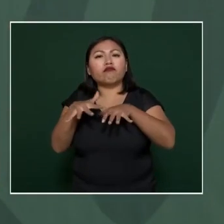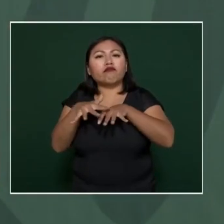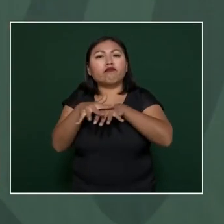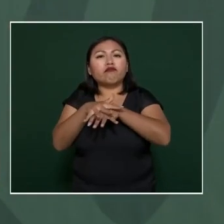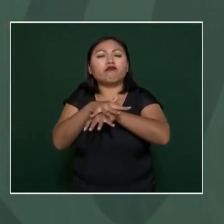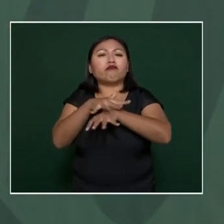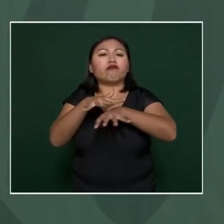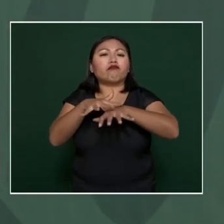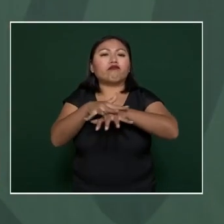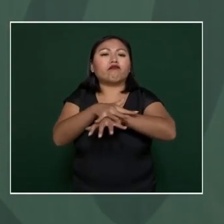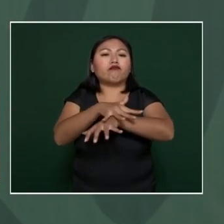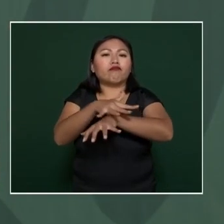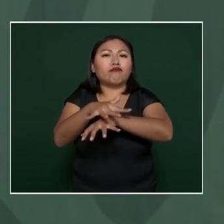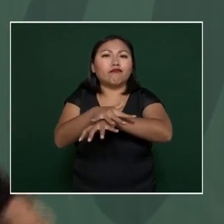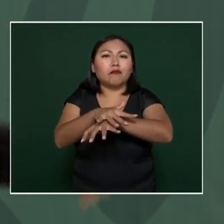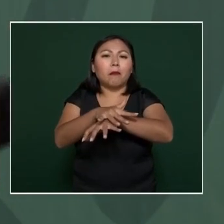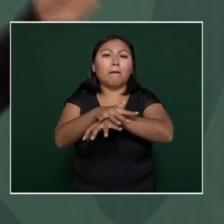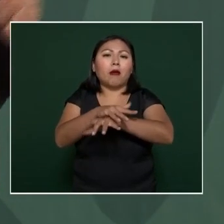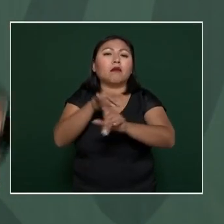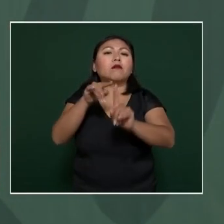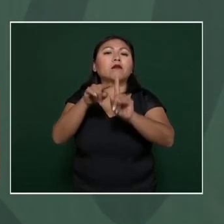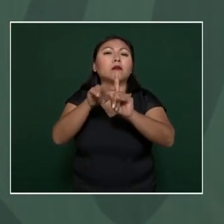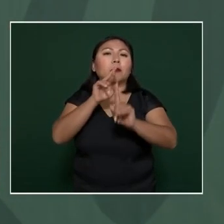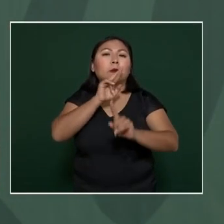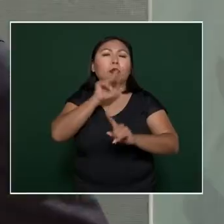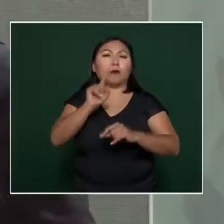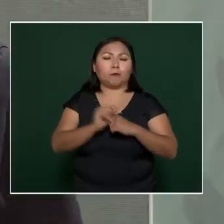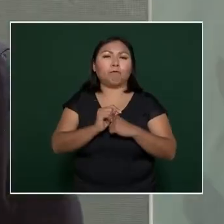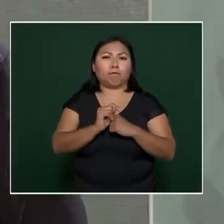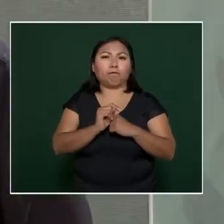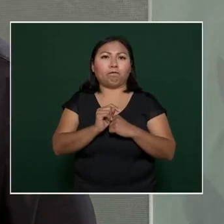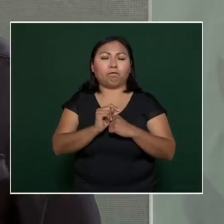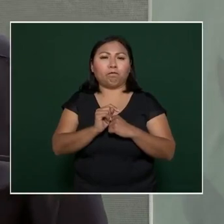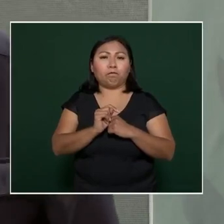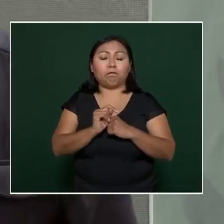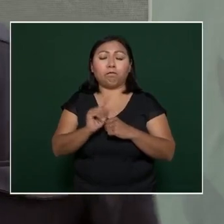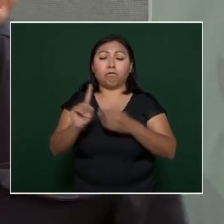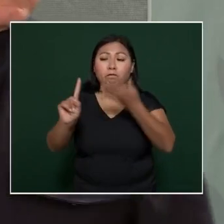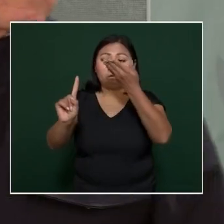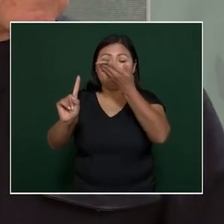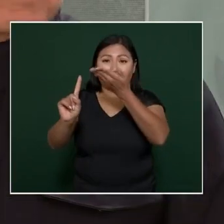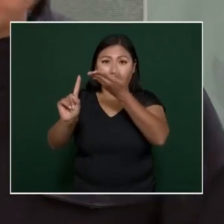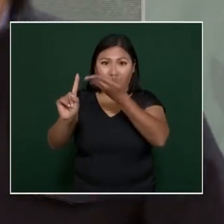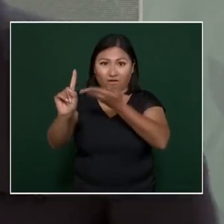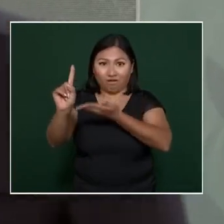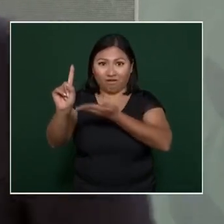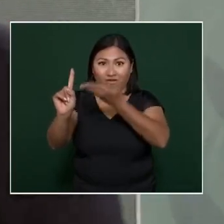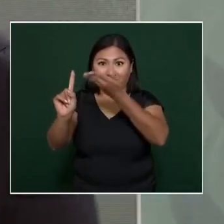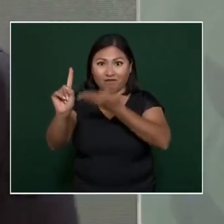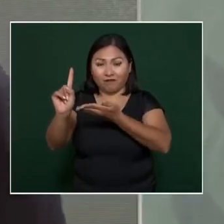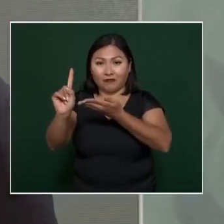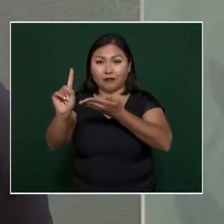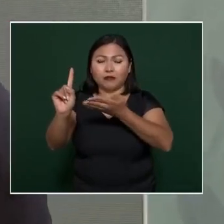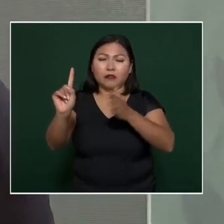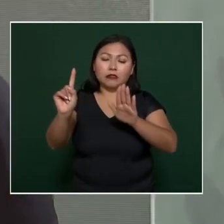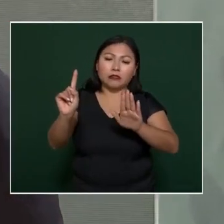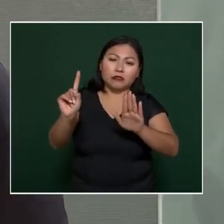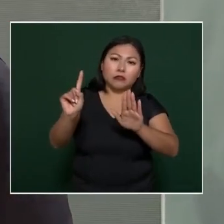dominado en economía que tampoco este este se avanzó